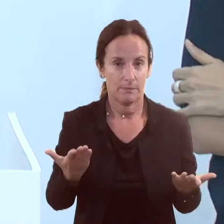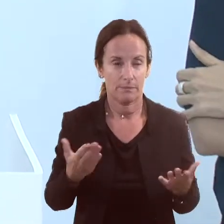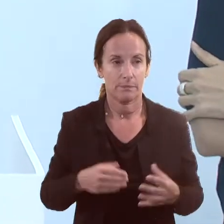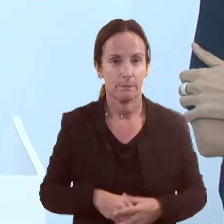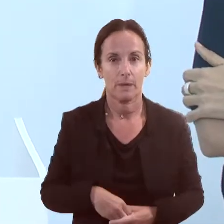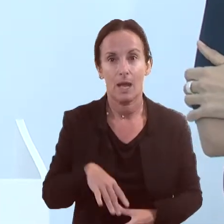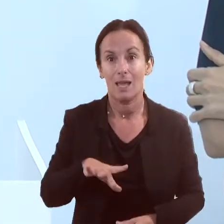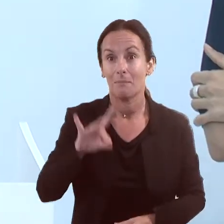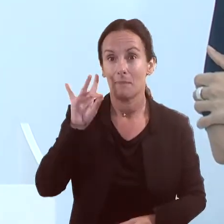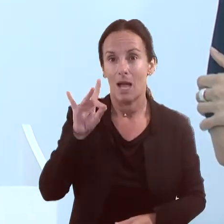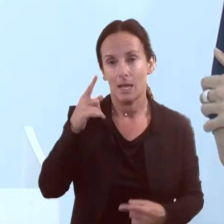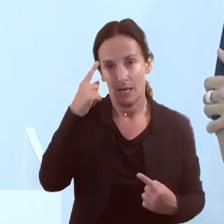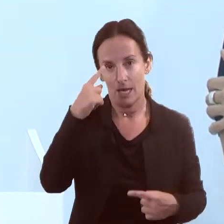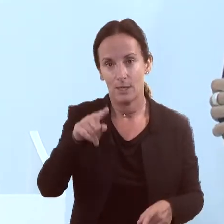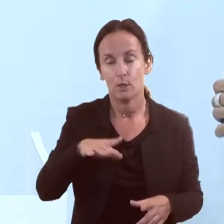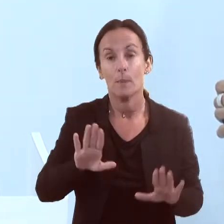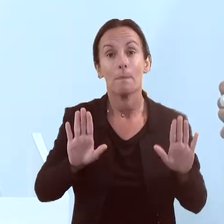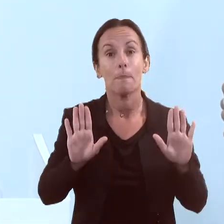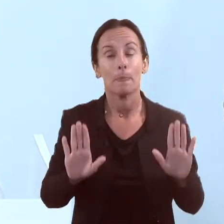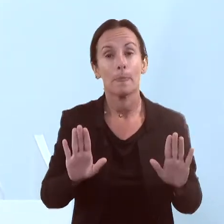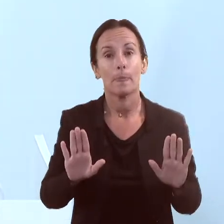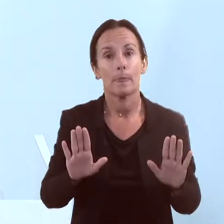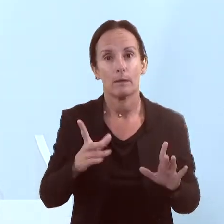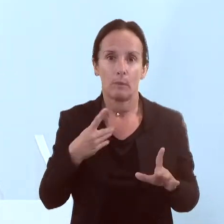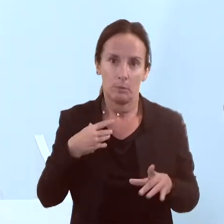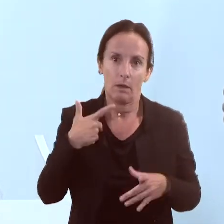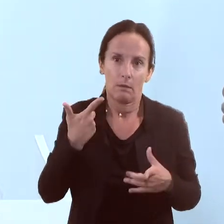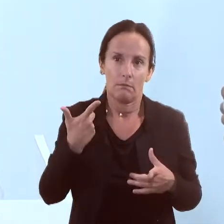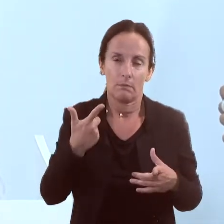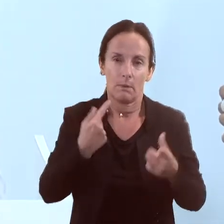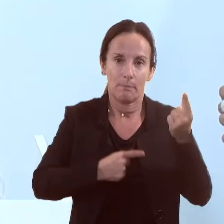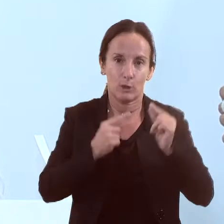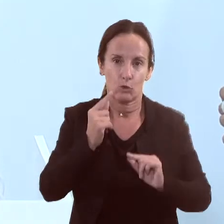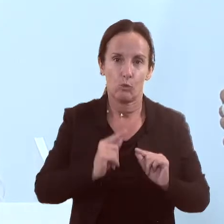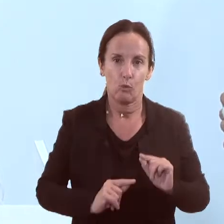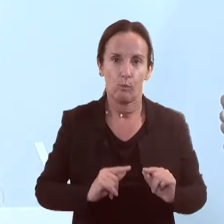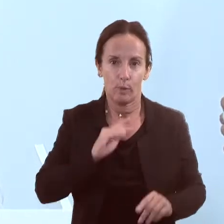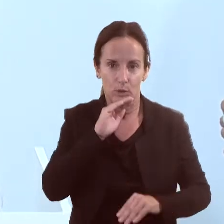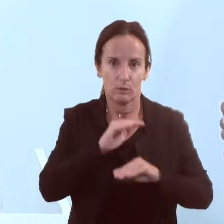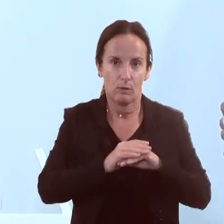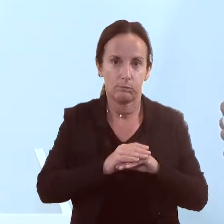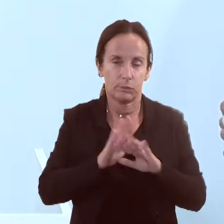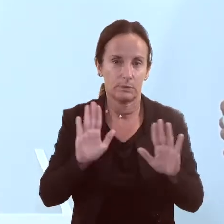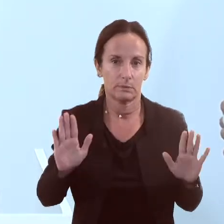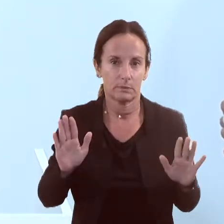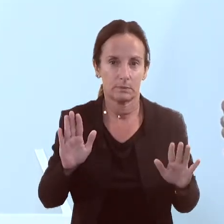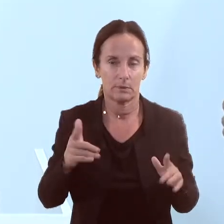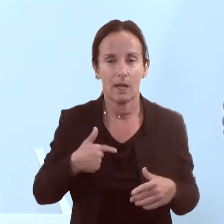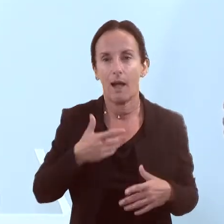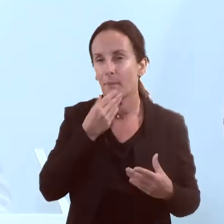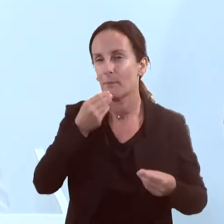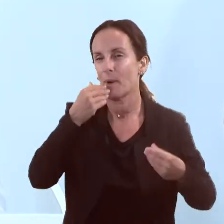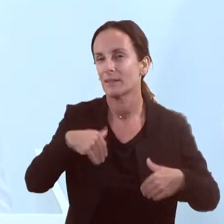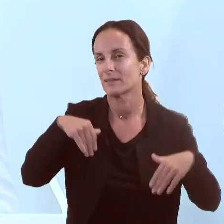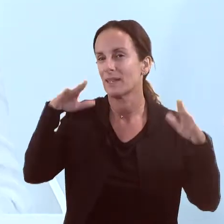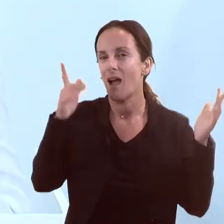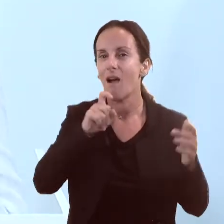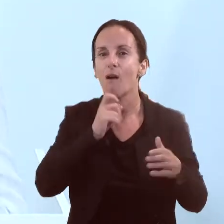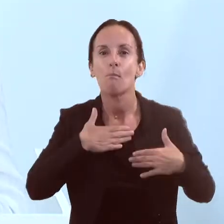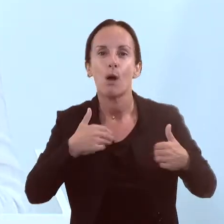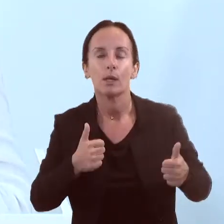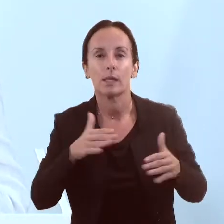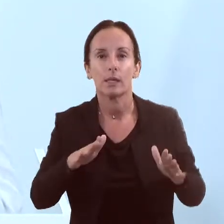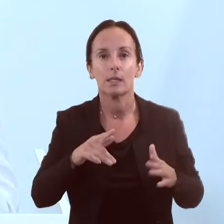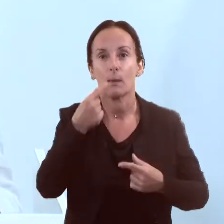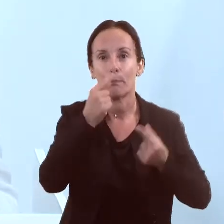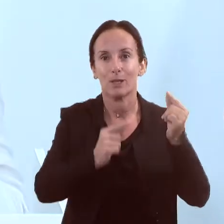Eso por una parte. Obviamente siempre dentro de los límites presupuestarios del proyecto. No vamos a ser tampoco naif y obviamente el proyecto tiene unos